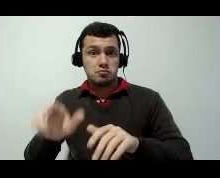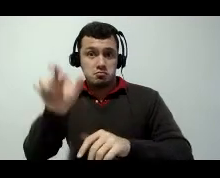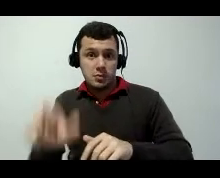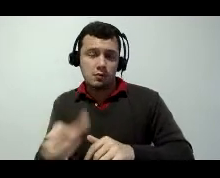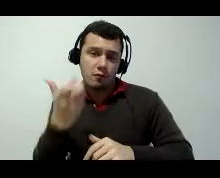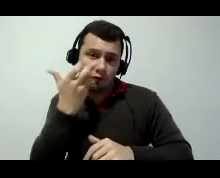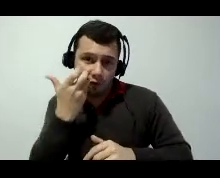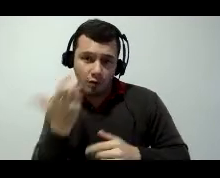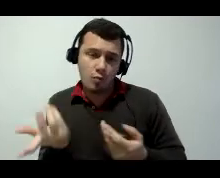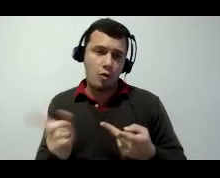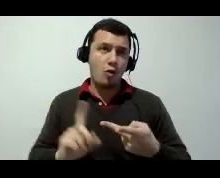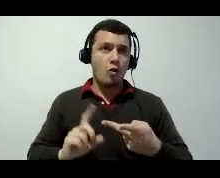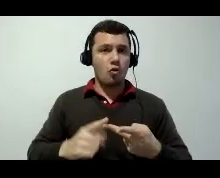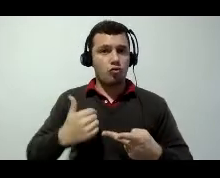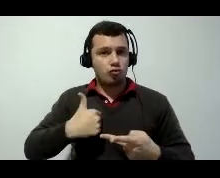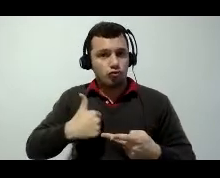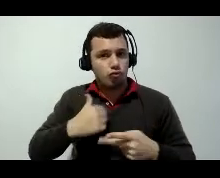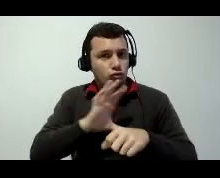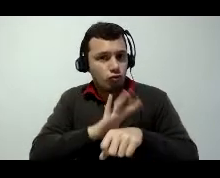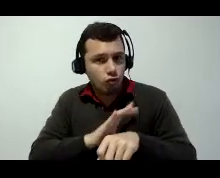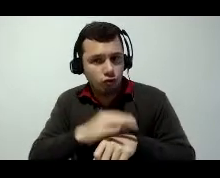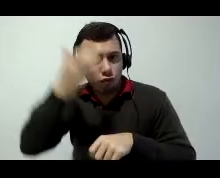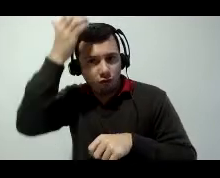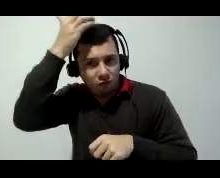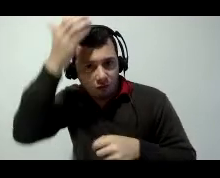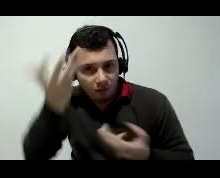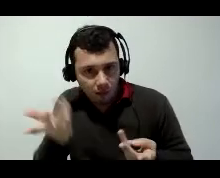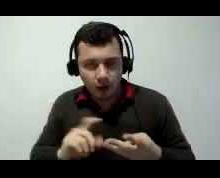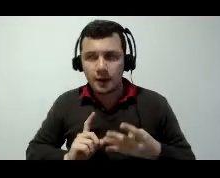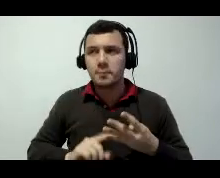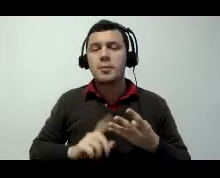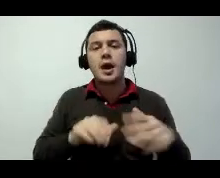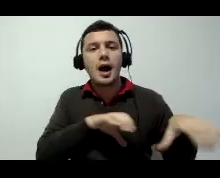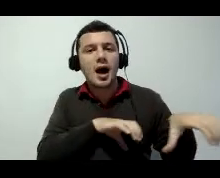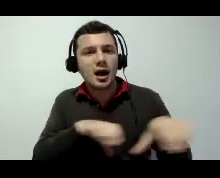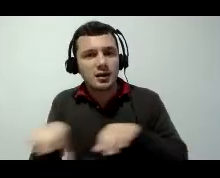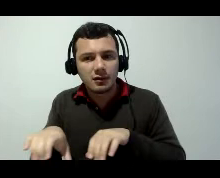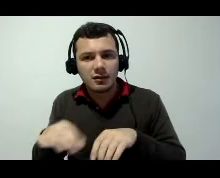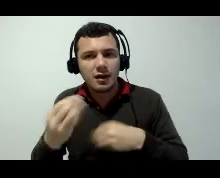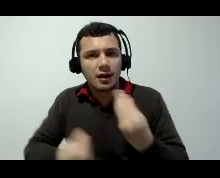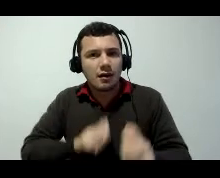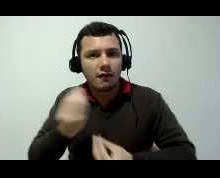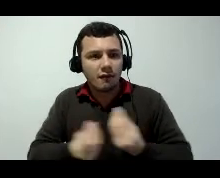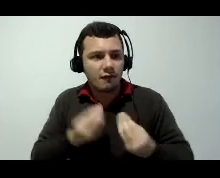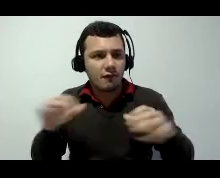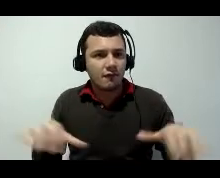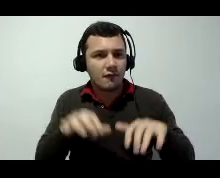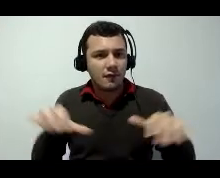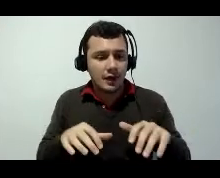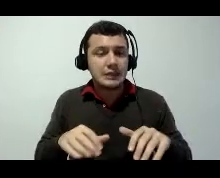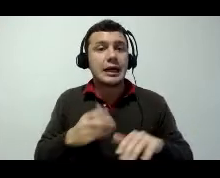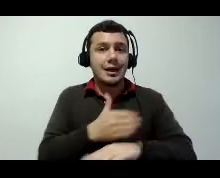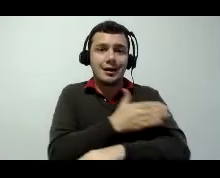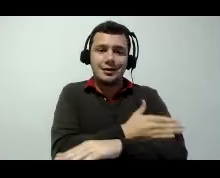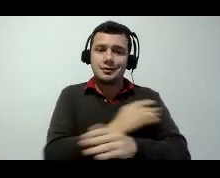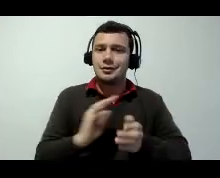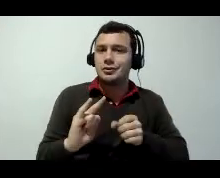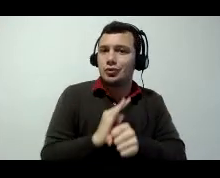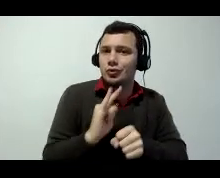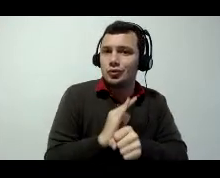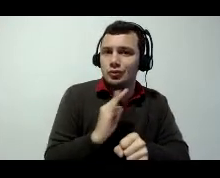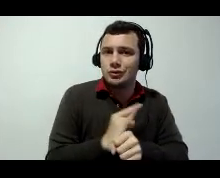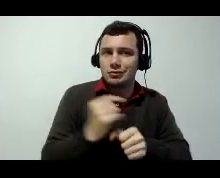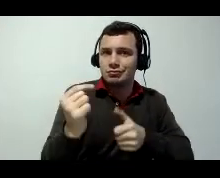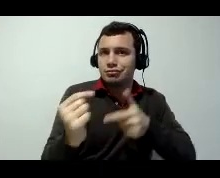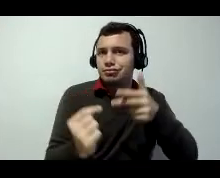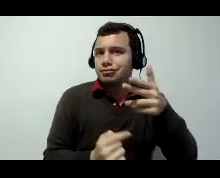protección personal o que deben utilizar para la realización de la tarea. Entonces, yo los invito a que si ustedes hacen parte de